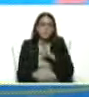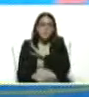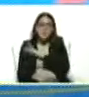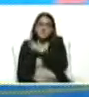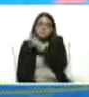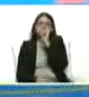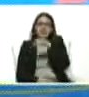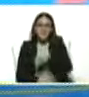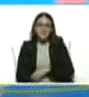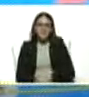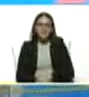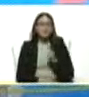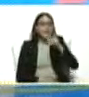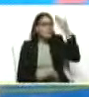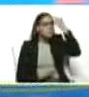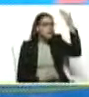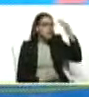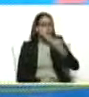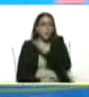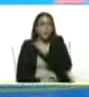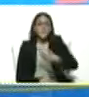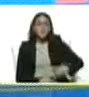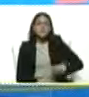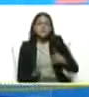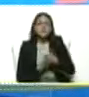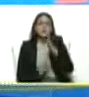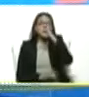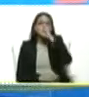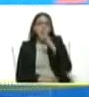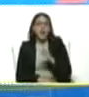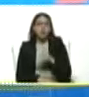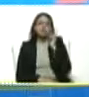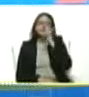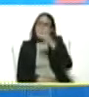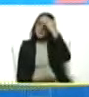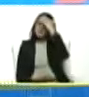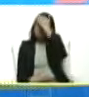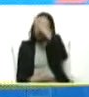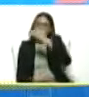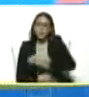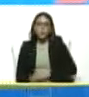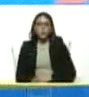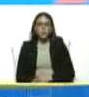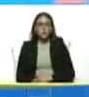saludar al presidente del Banco Bicentenario, Sergio Lotortaro,